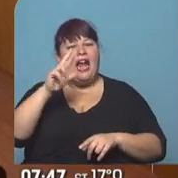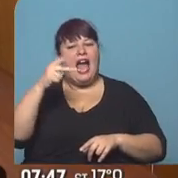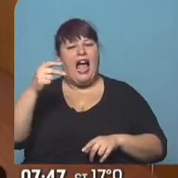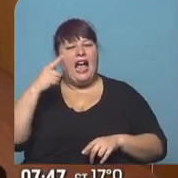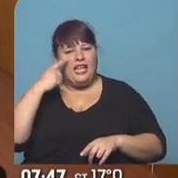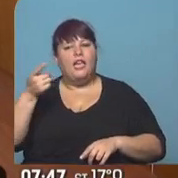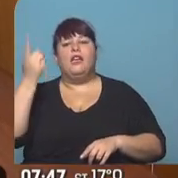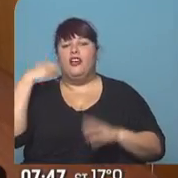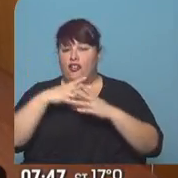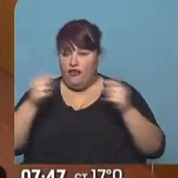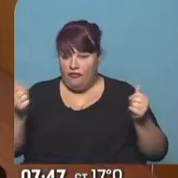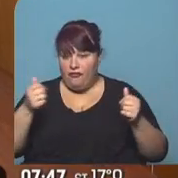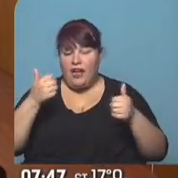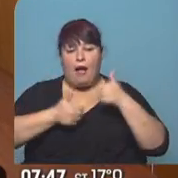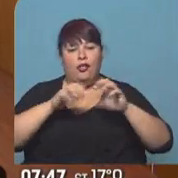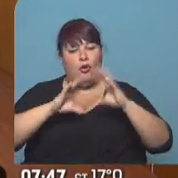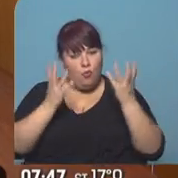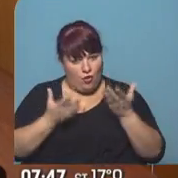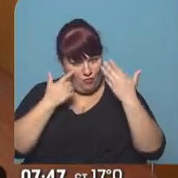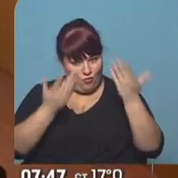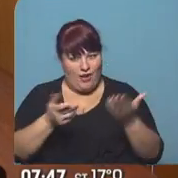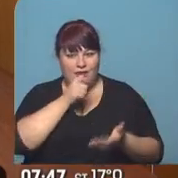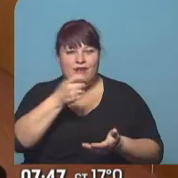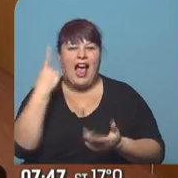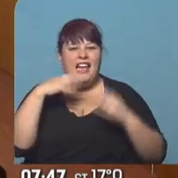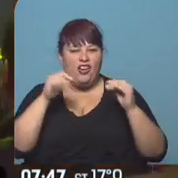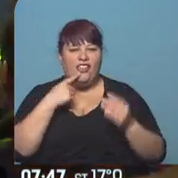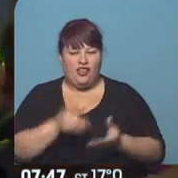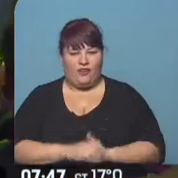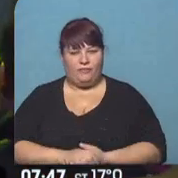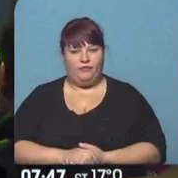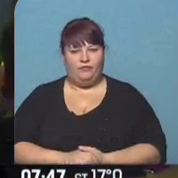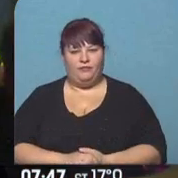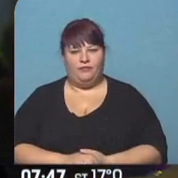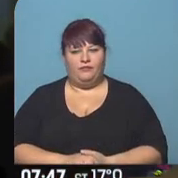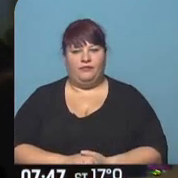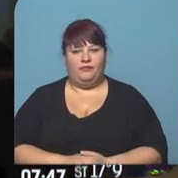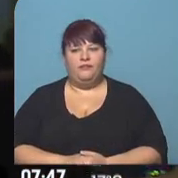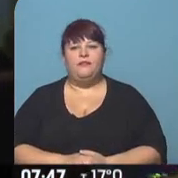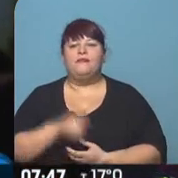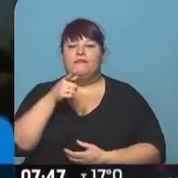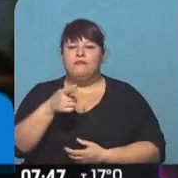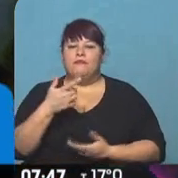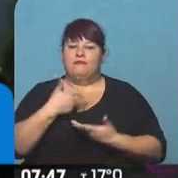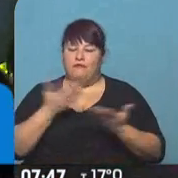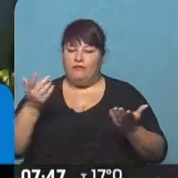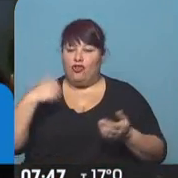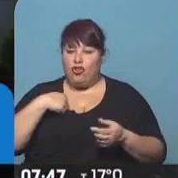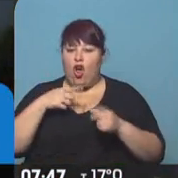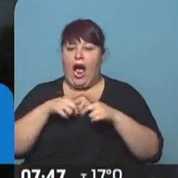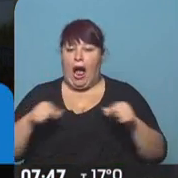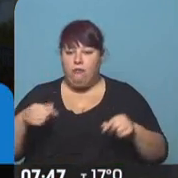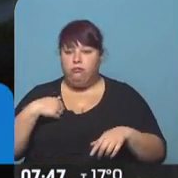los ganadores, terminó este campeonato mundial, compartimos los testimonios de anoche. Para que lleven su arte. Yo soy de Japón